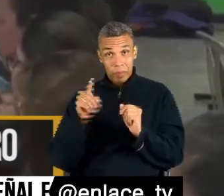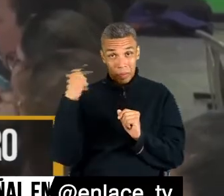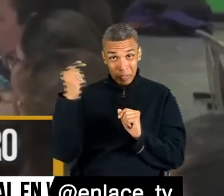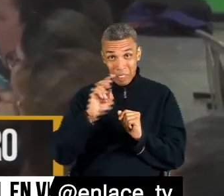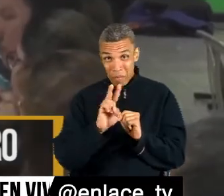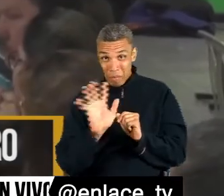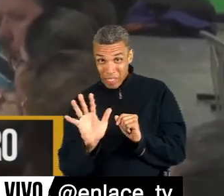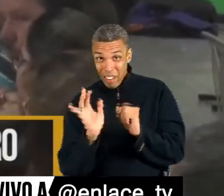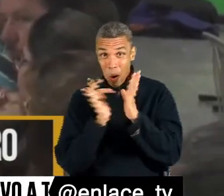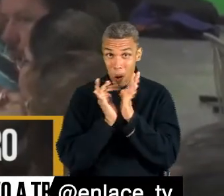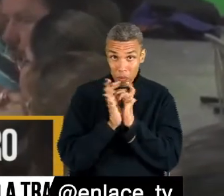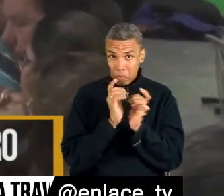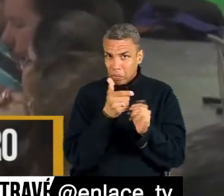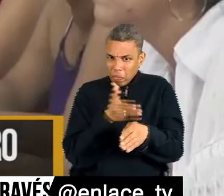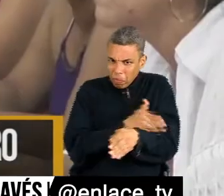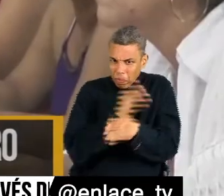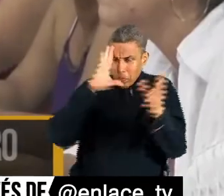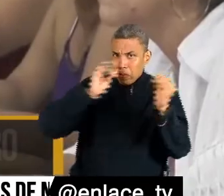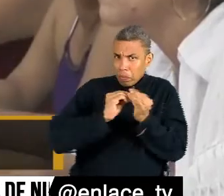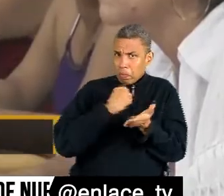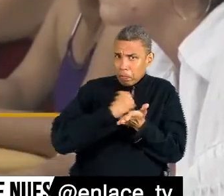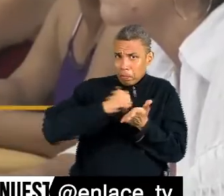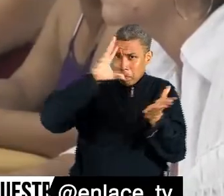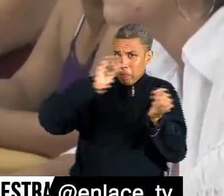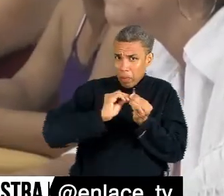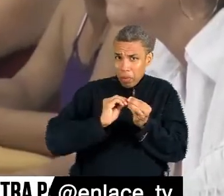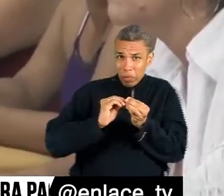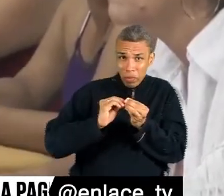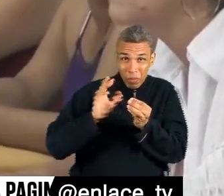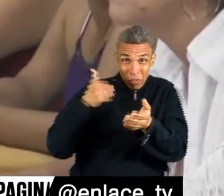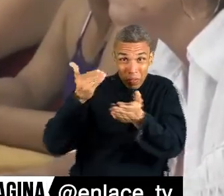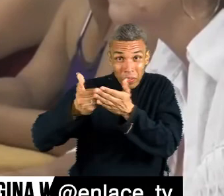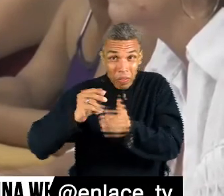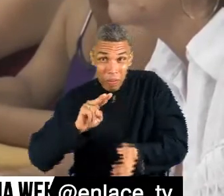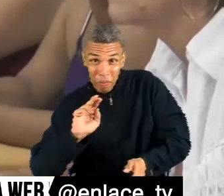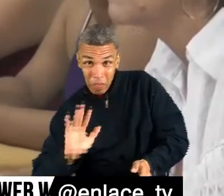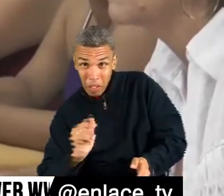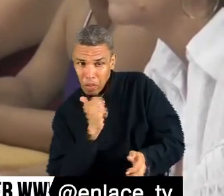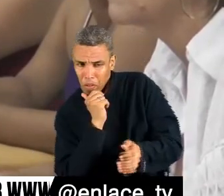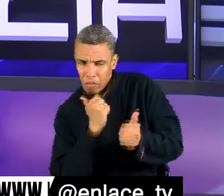avance de este proceso conformado hoy en el corregimiento del centro de Barranca Bermeja.